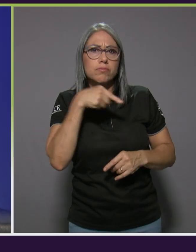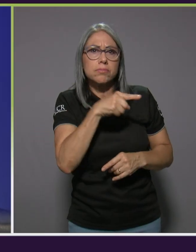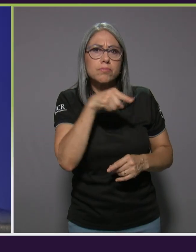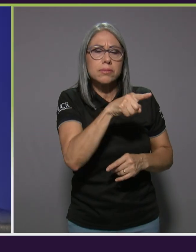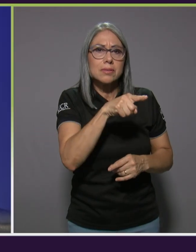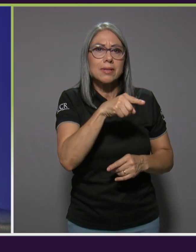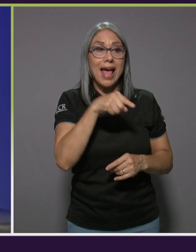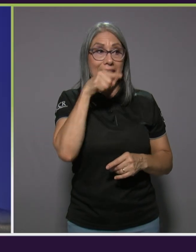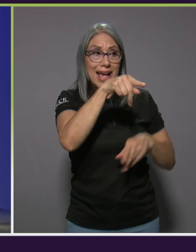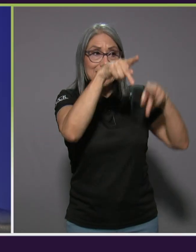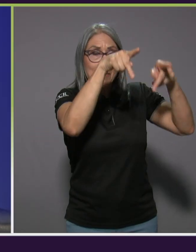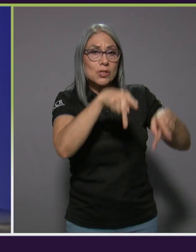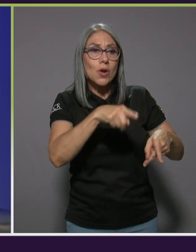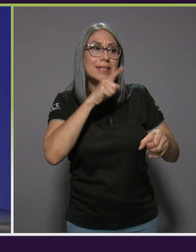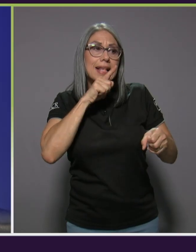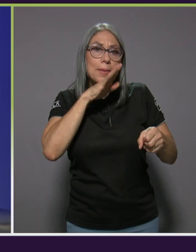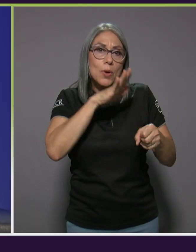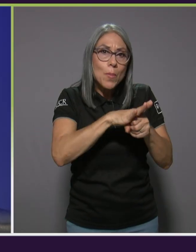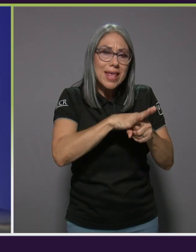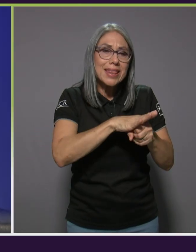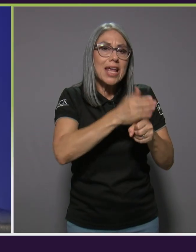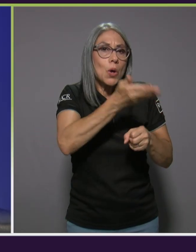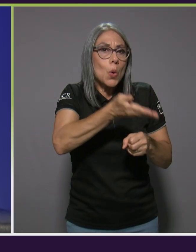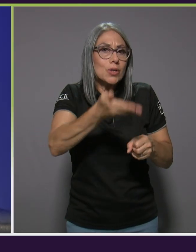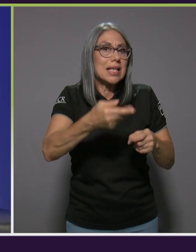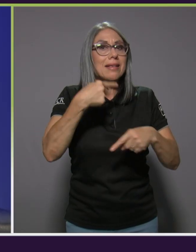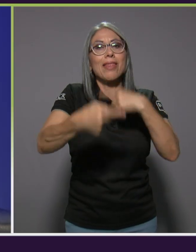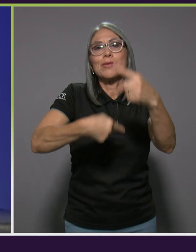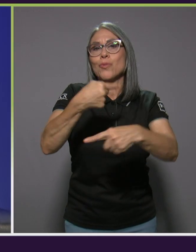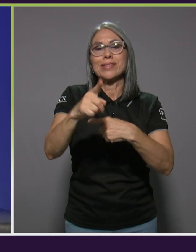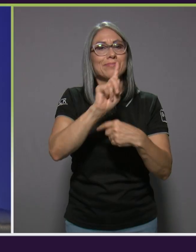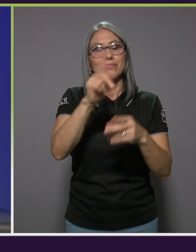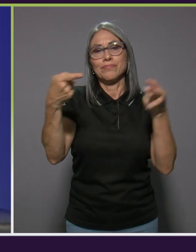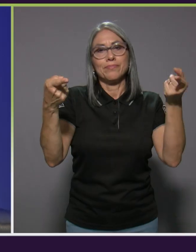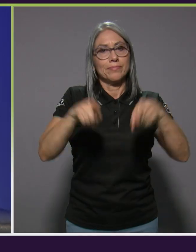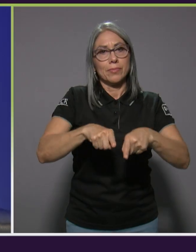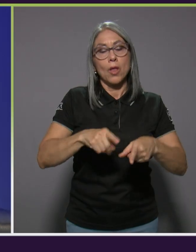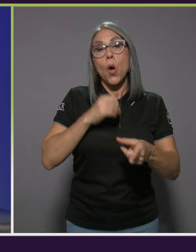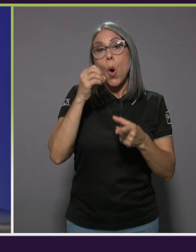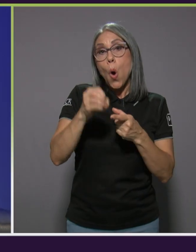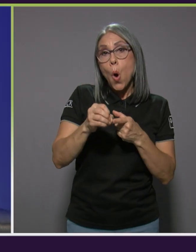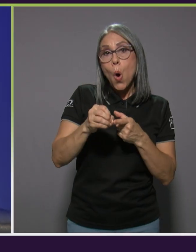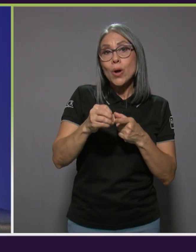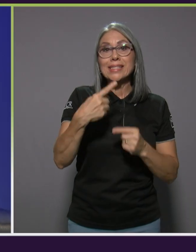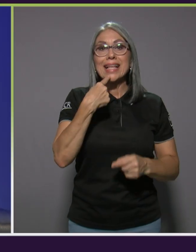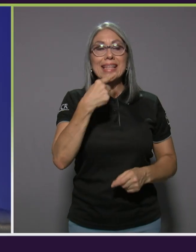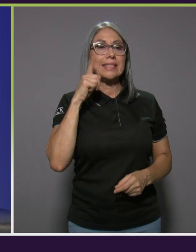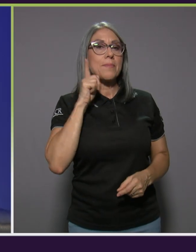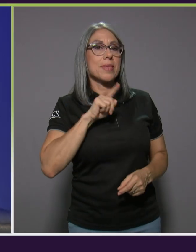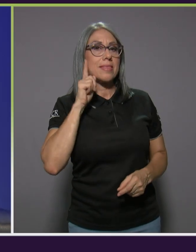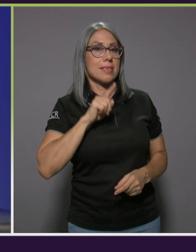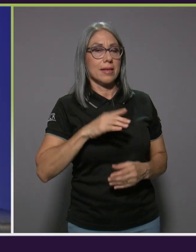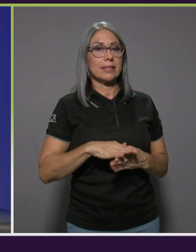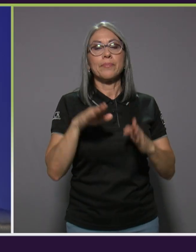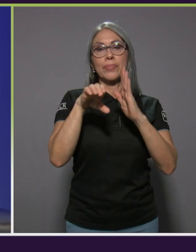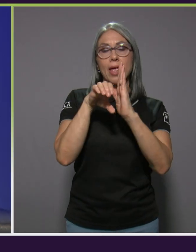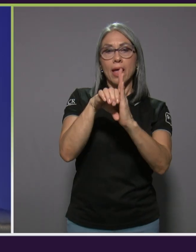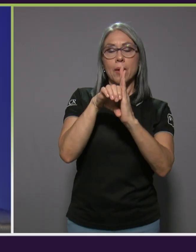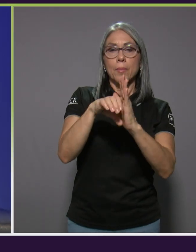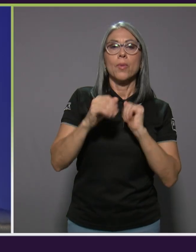situaciones que no van a suceder, o se le miente. Por